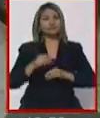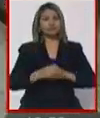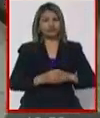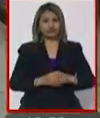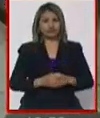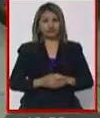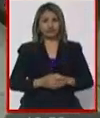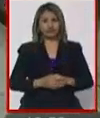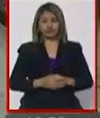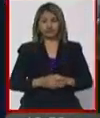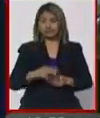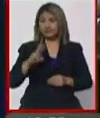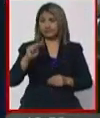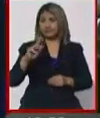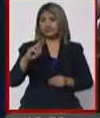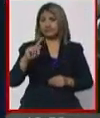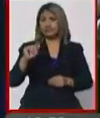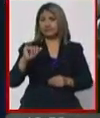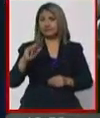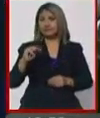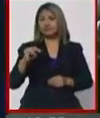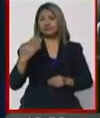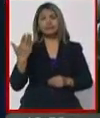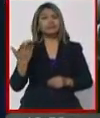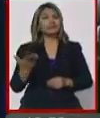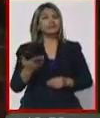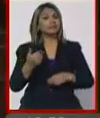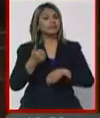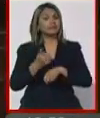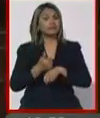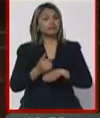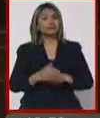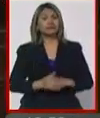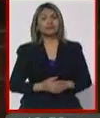cautelar, Carlos Martín Camacho, ahí es cuando